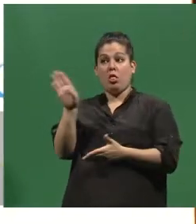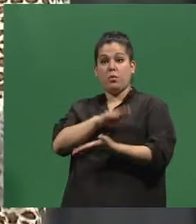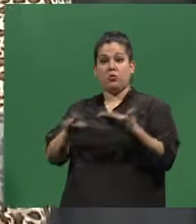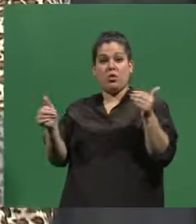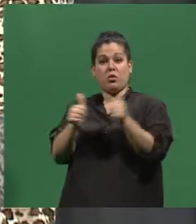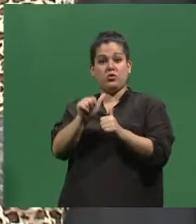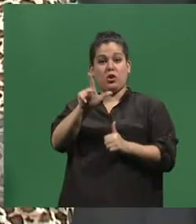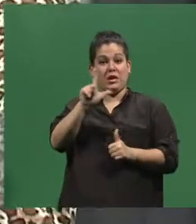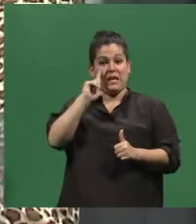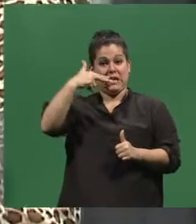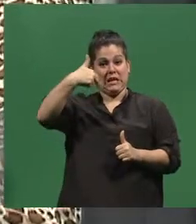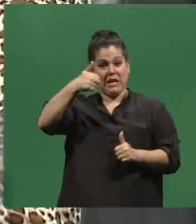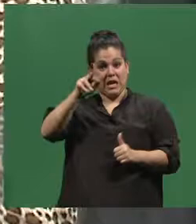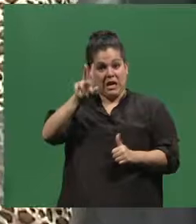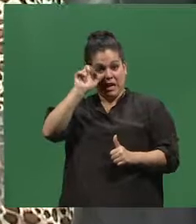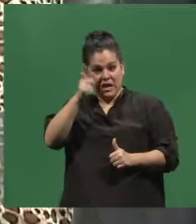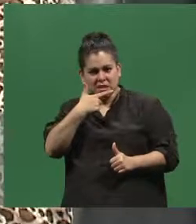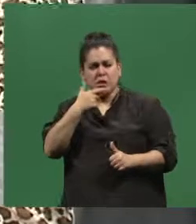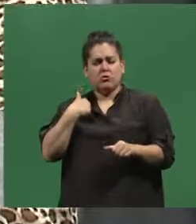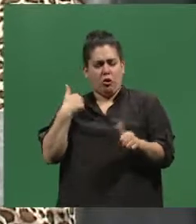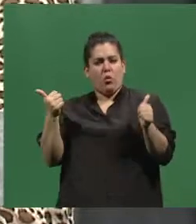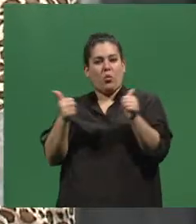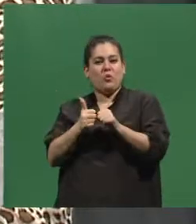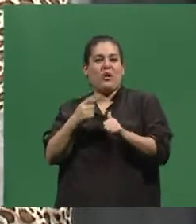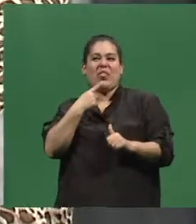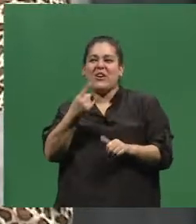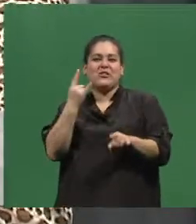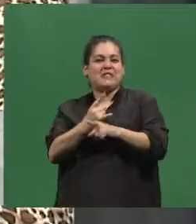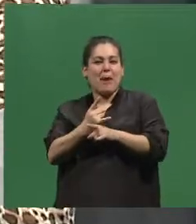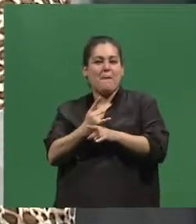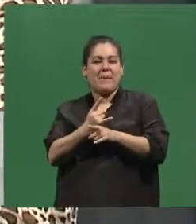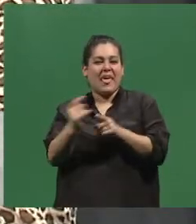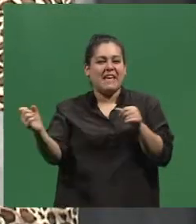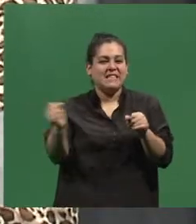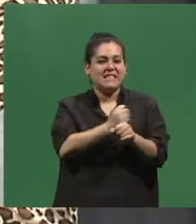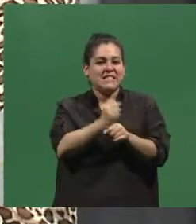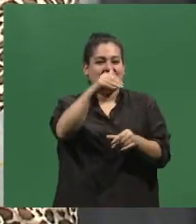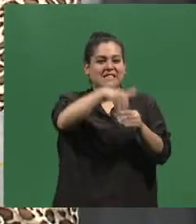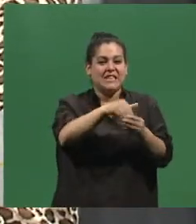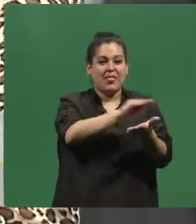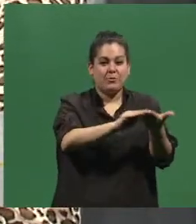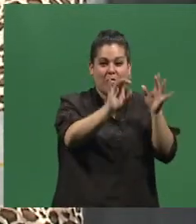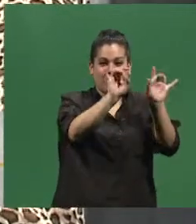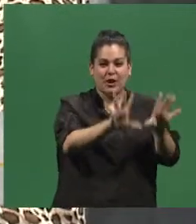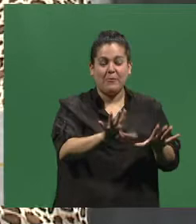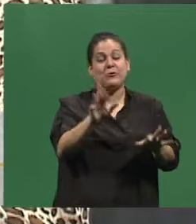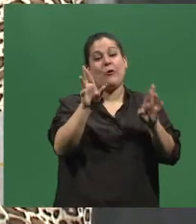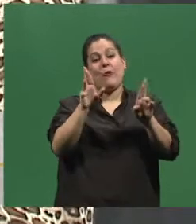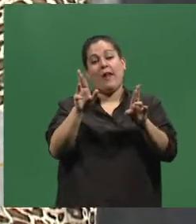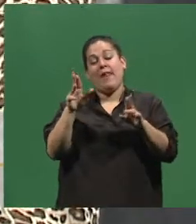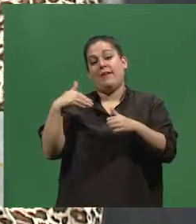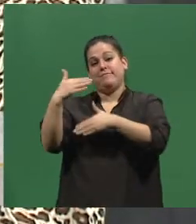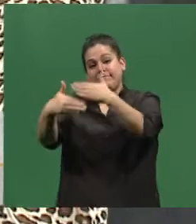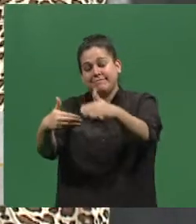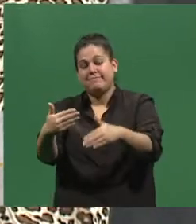la autora yo lo llamo media sanción porque recalco que ojalá pueda continuar esto para